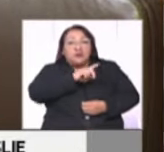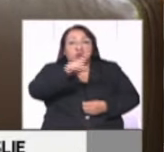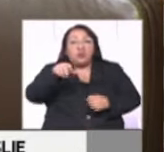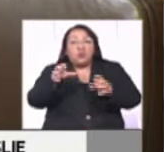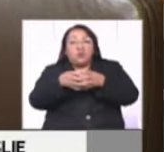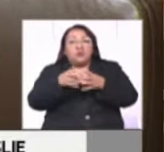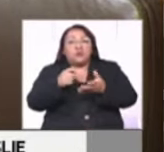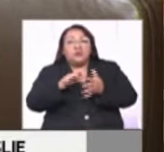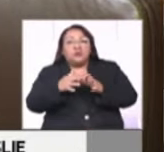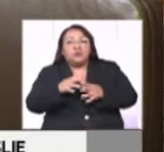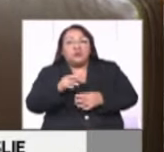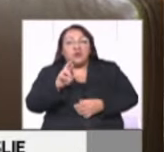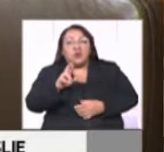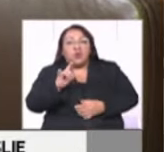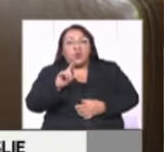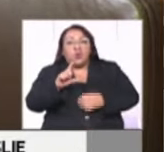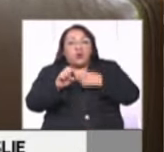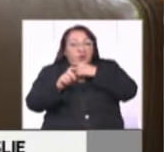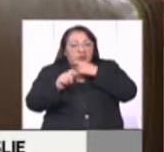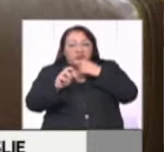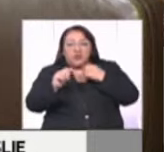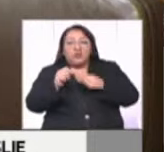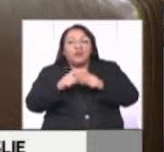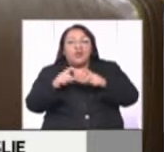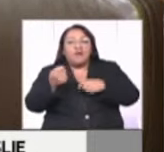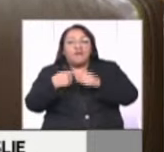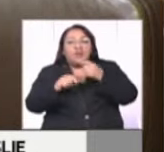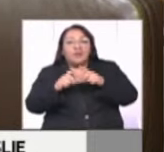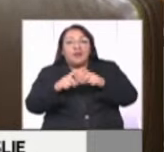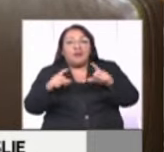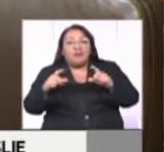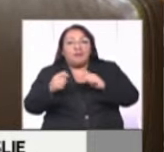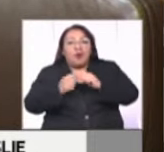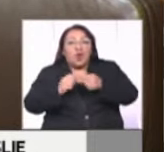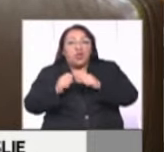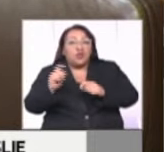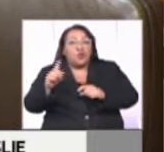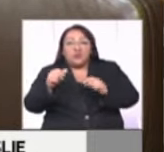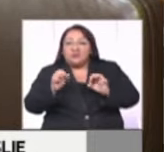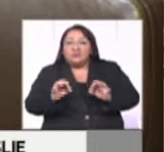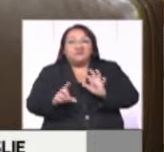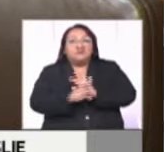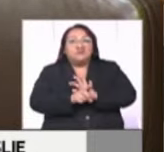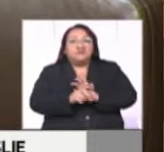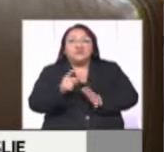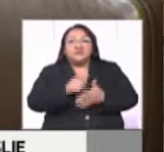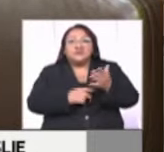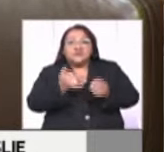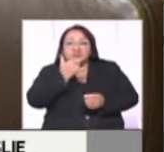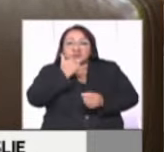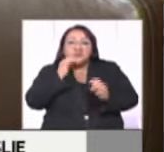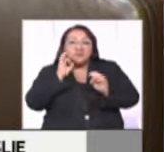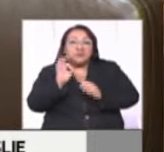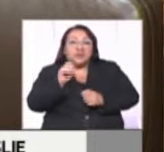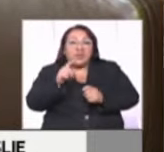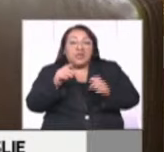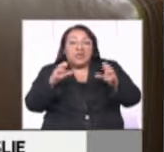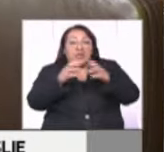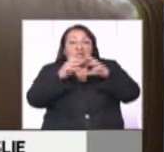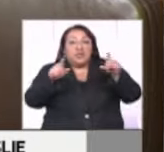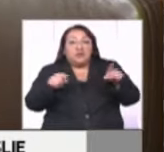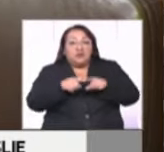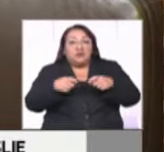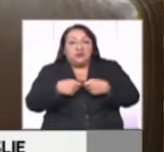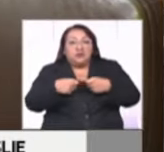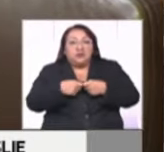una especie de ruleteo de ventas de boletos irregulares. ¿Qué es lo que está sucediendo? Que está la plataforma, pero